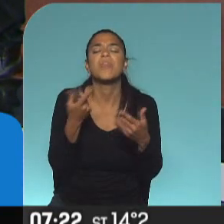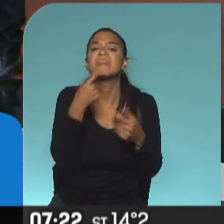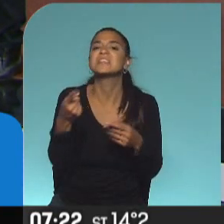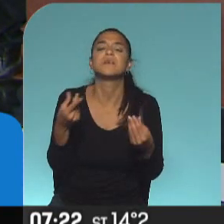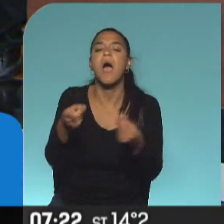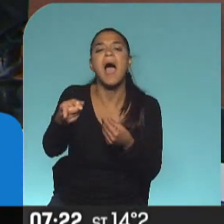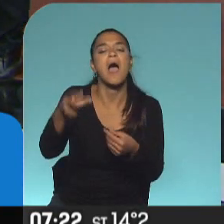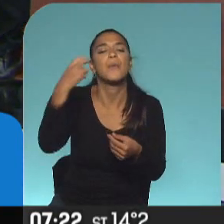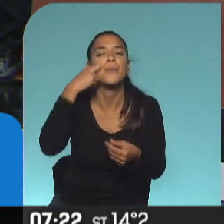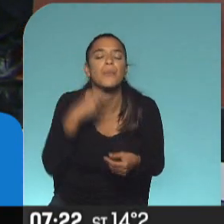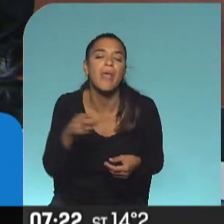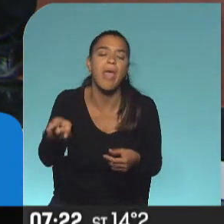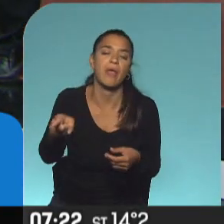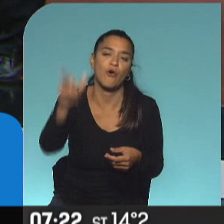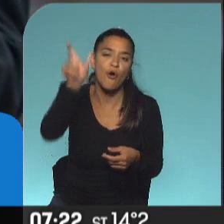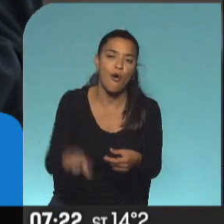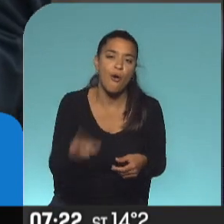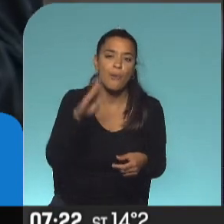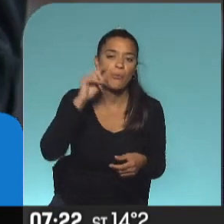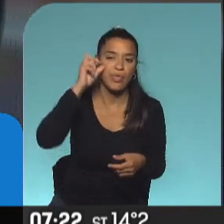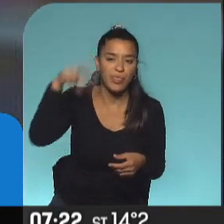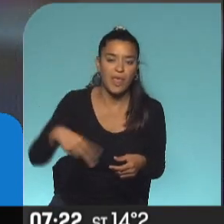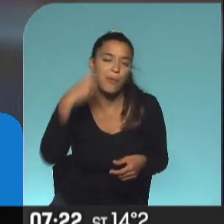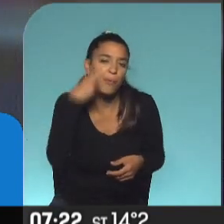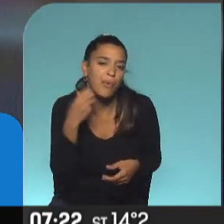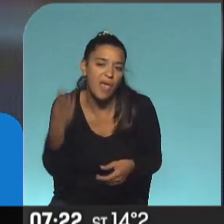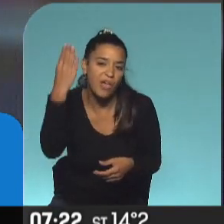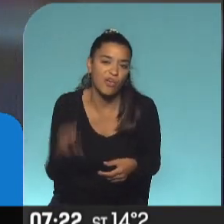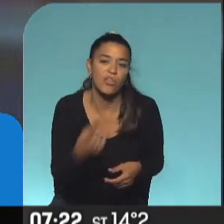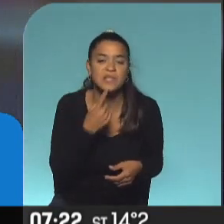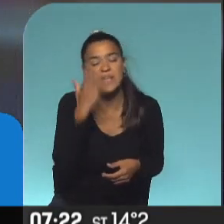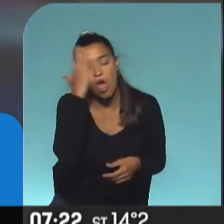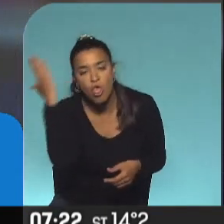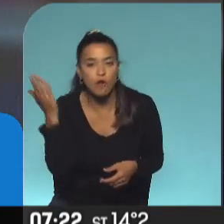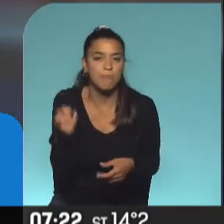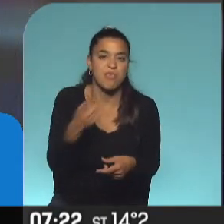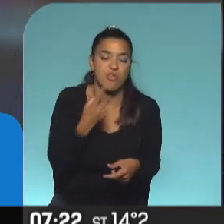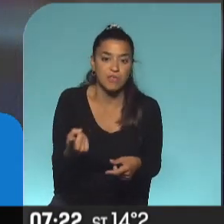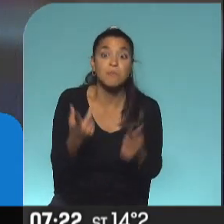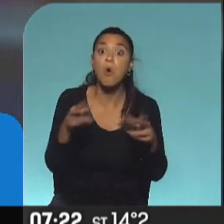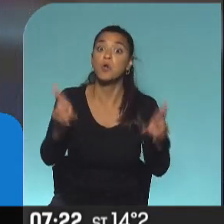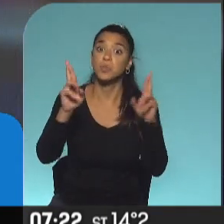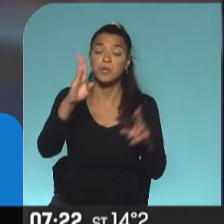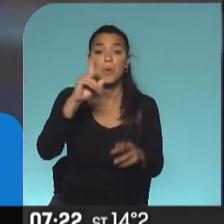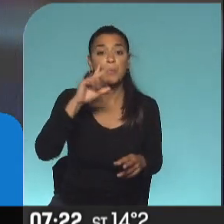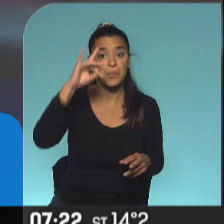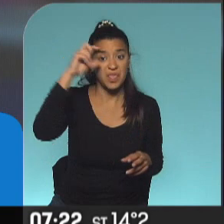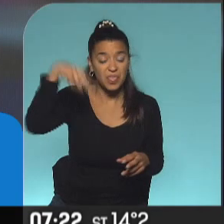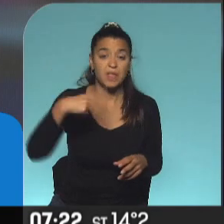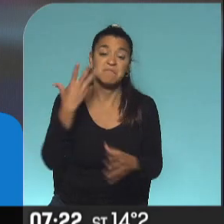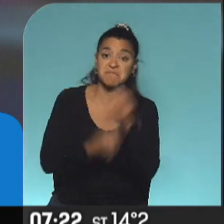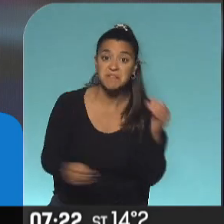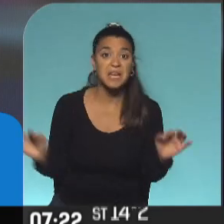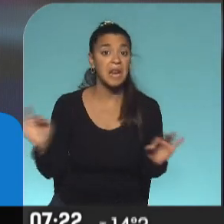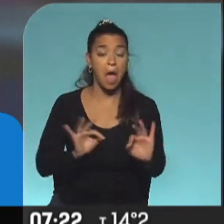de Biden, dice que está gagá, que es un viejo gagá, lo dice con esas, que se queda dormido, etcétera. Y por suerte Biden no se tropezó con